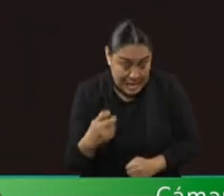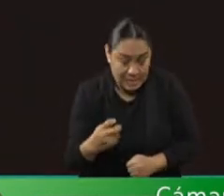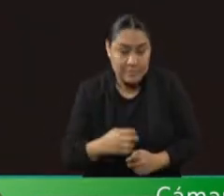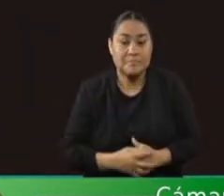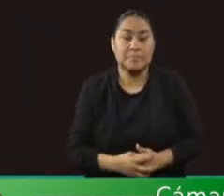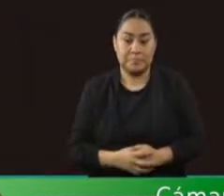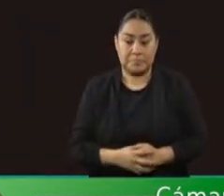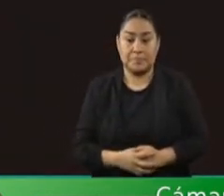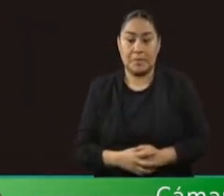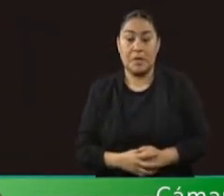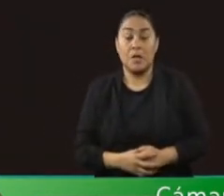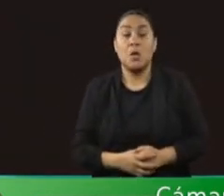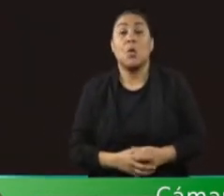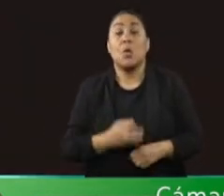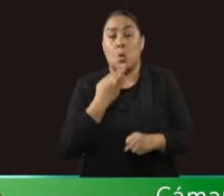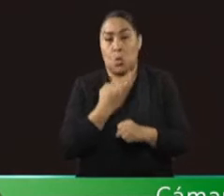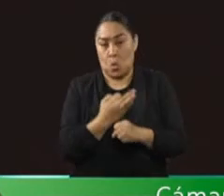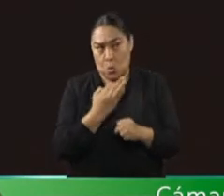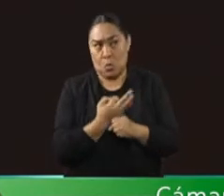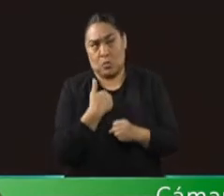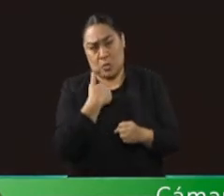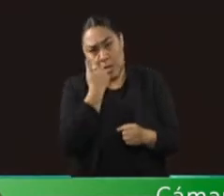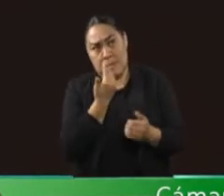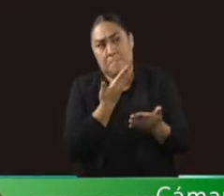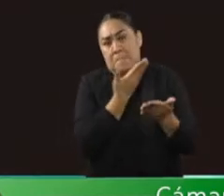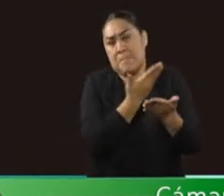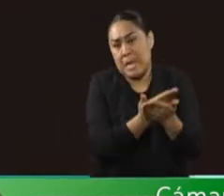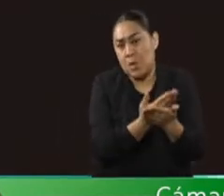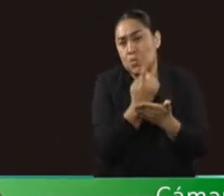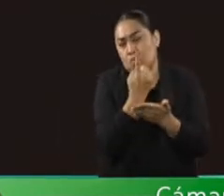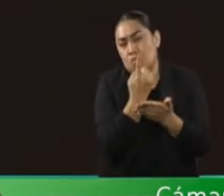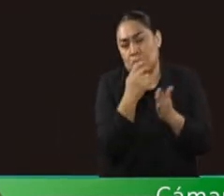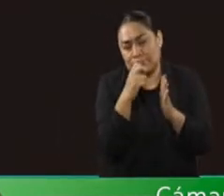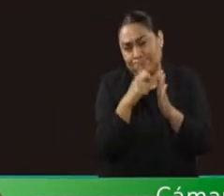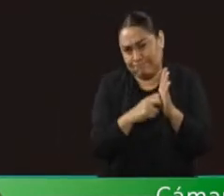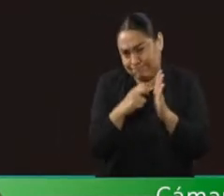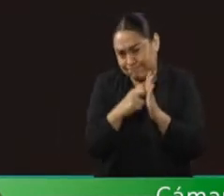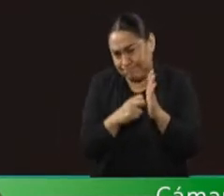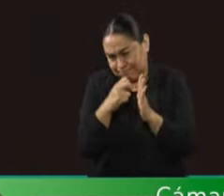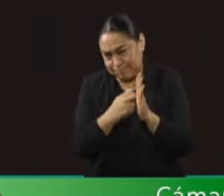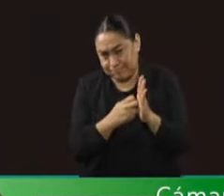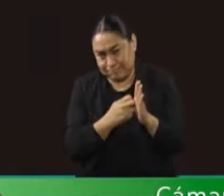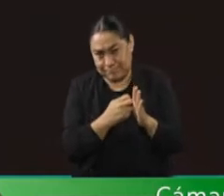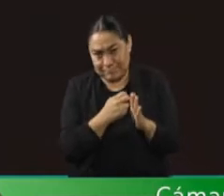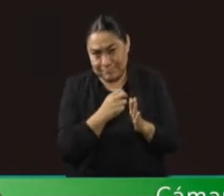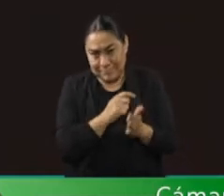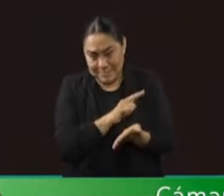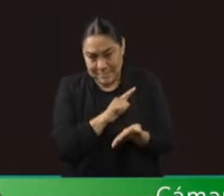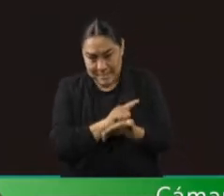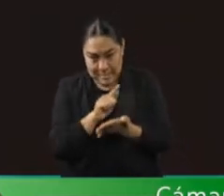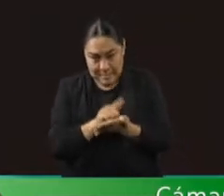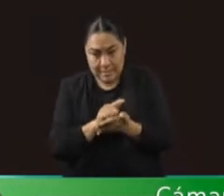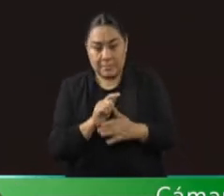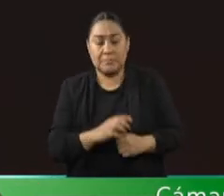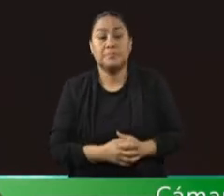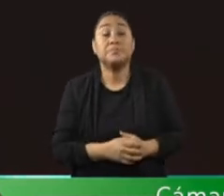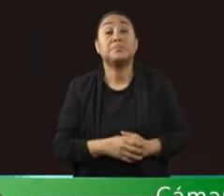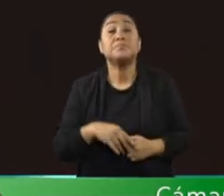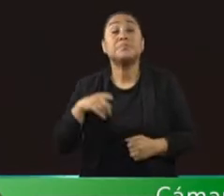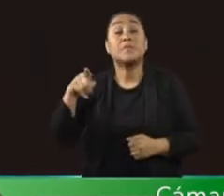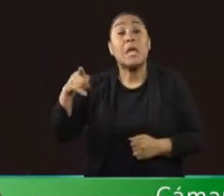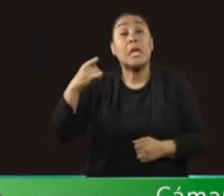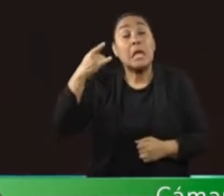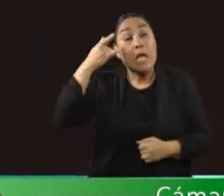país presento una reserva a las presentes reformas Campeche es el